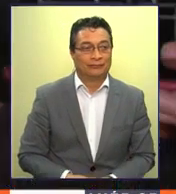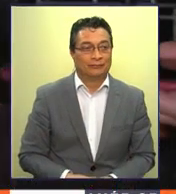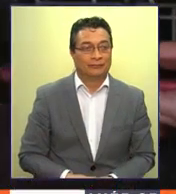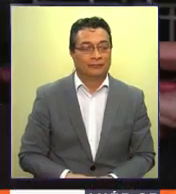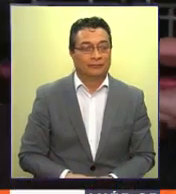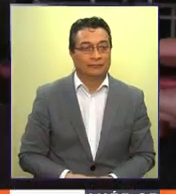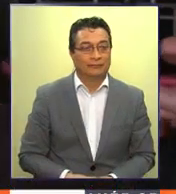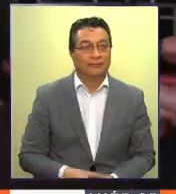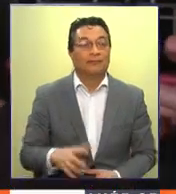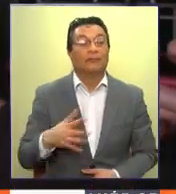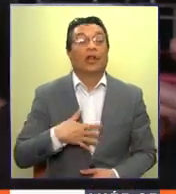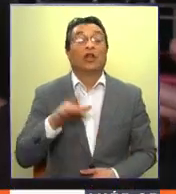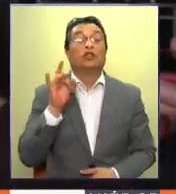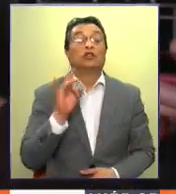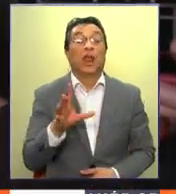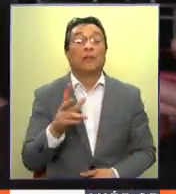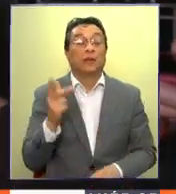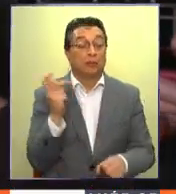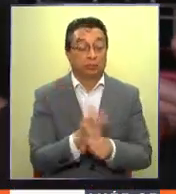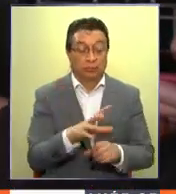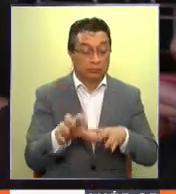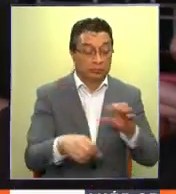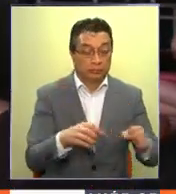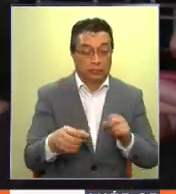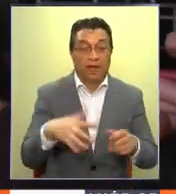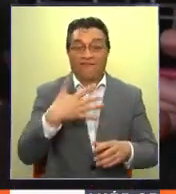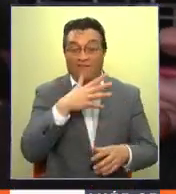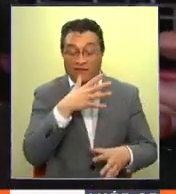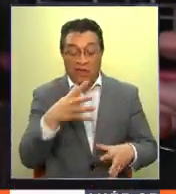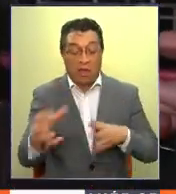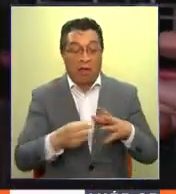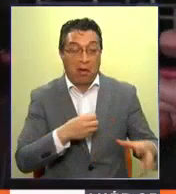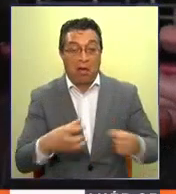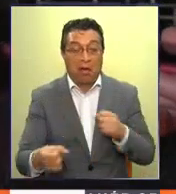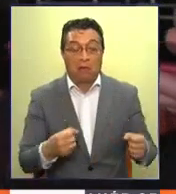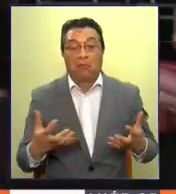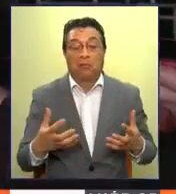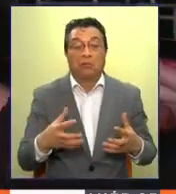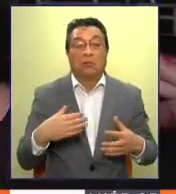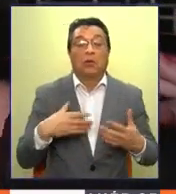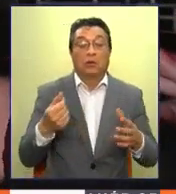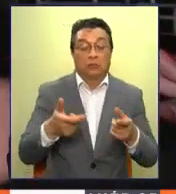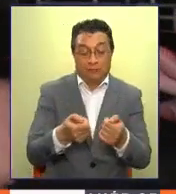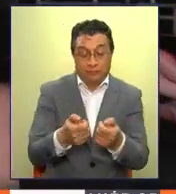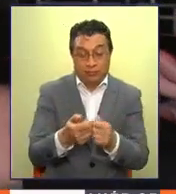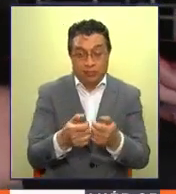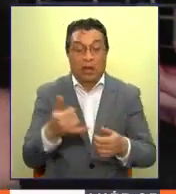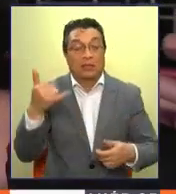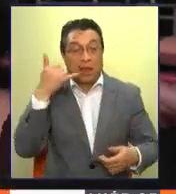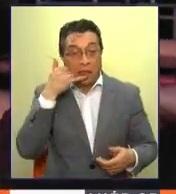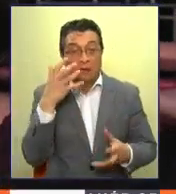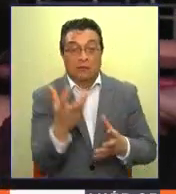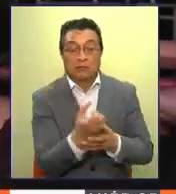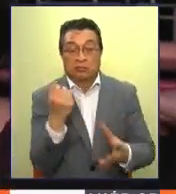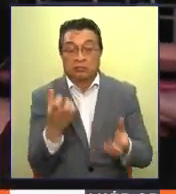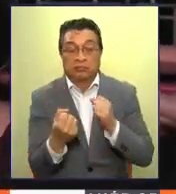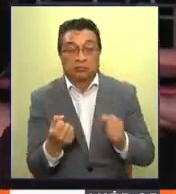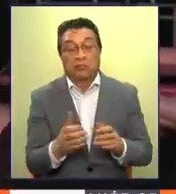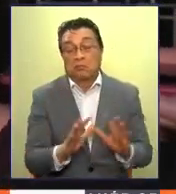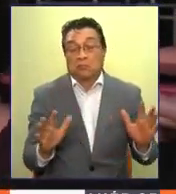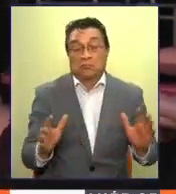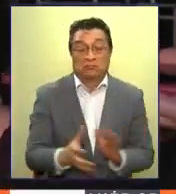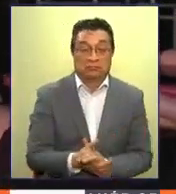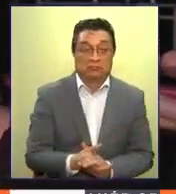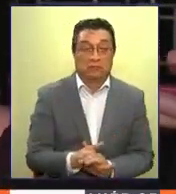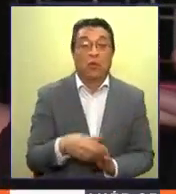Entonces fue solamente se llevaron lo que se tenían que llevar, se llevaron bebidas, se llevaron consolas, se llevaron teléfonos, y etcétera.